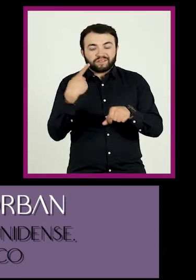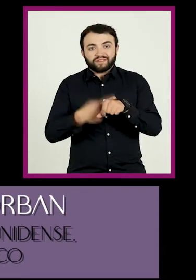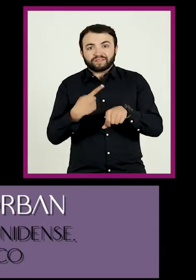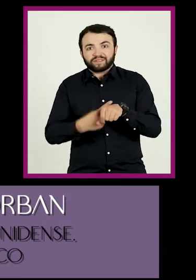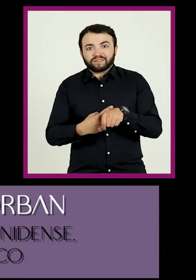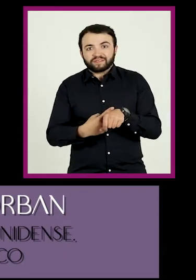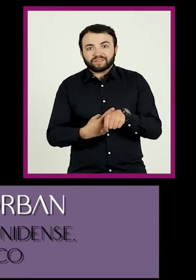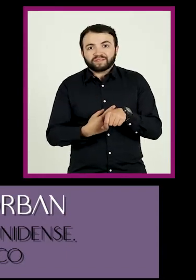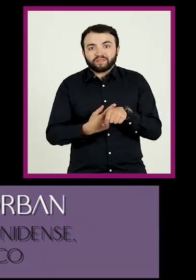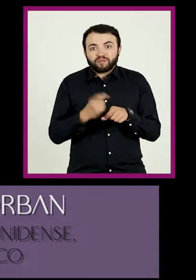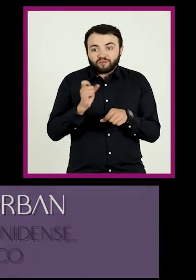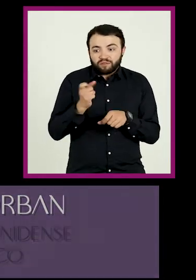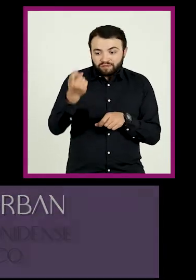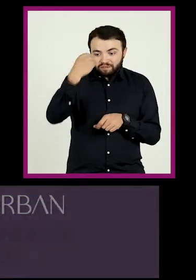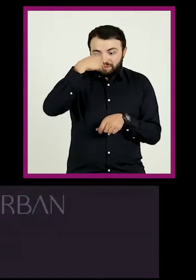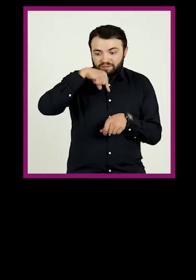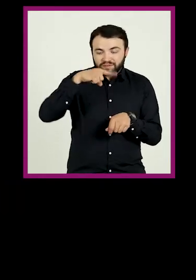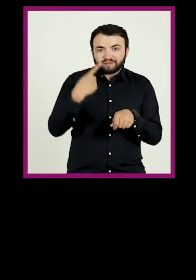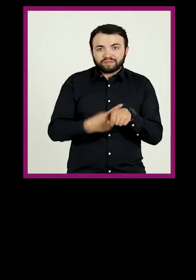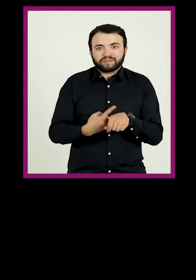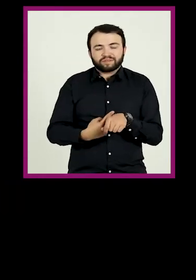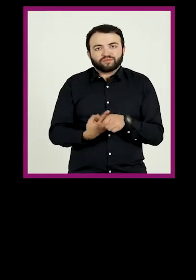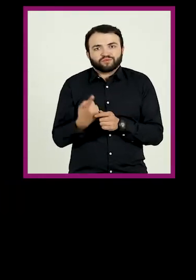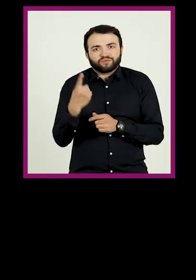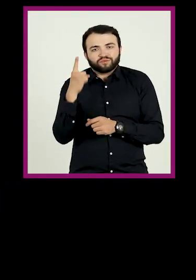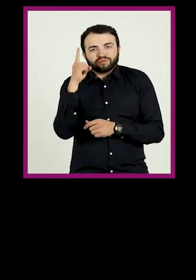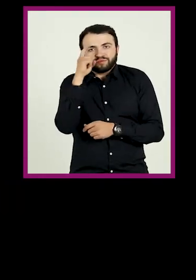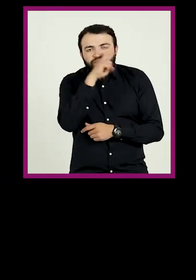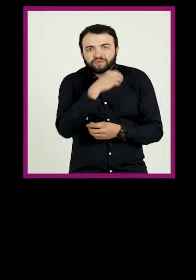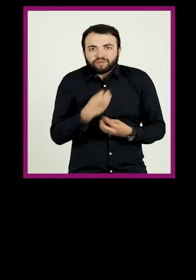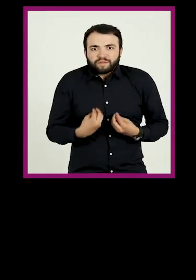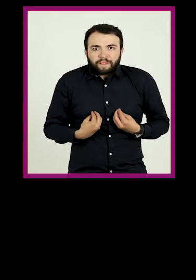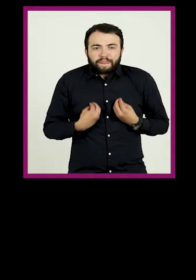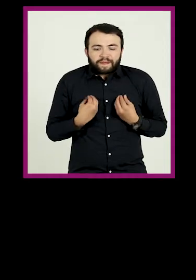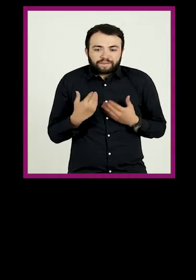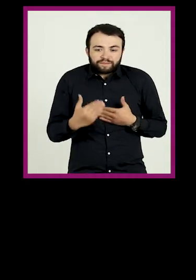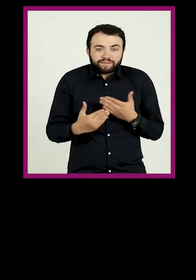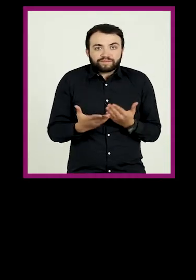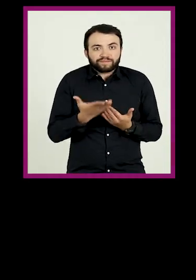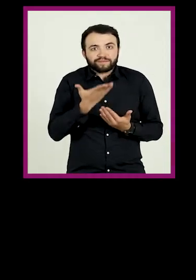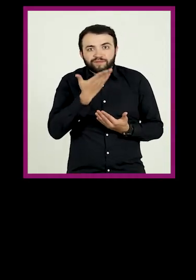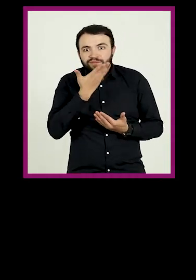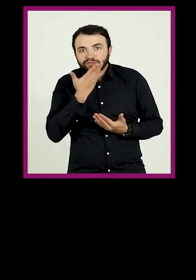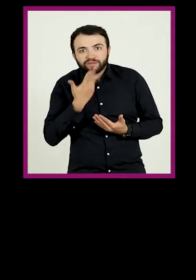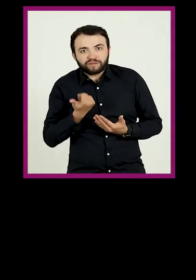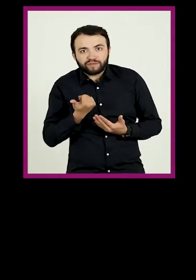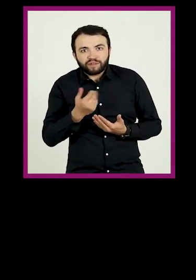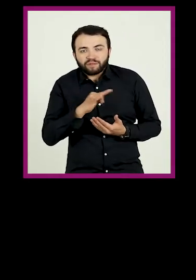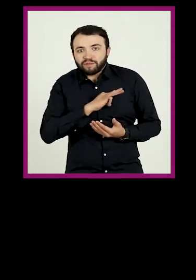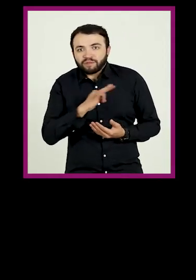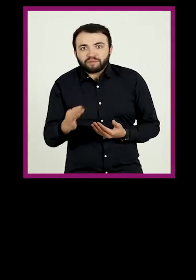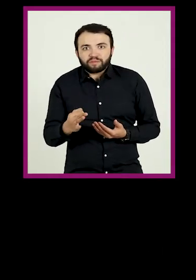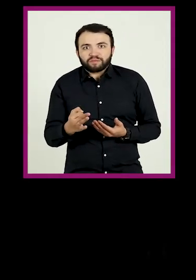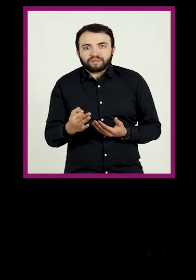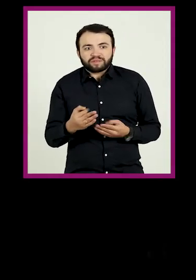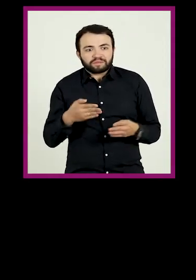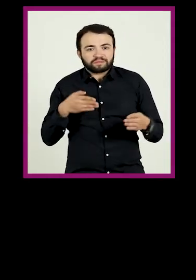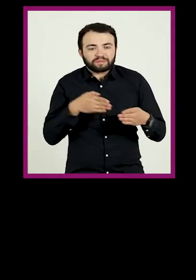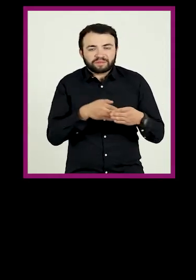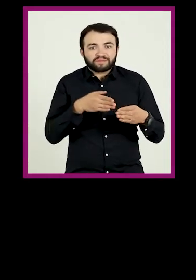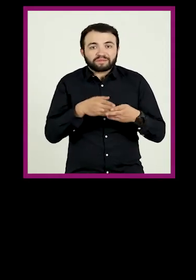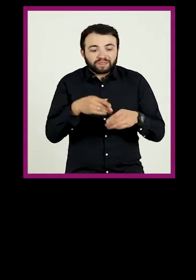multiplica miles de veces las dificultades que uno encuentra en su vida. Así comprendo la necesidad de hacer